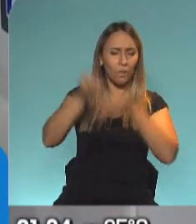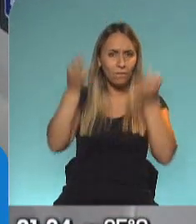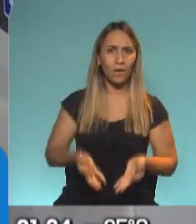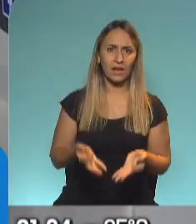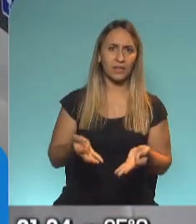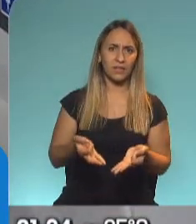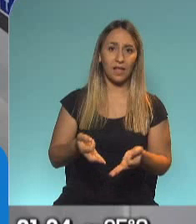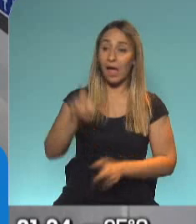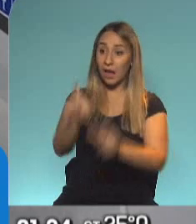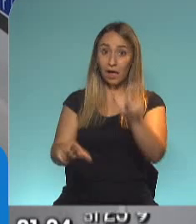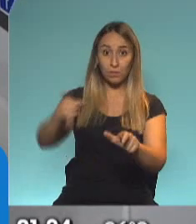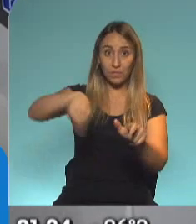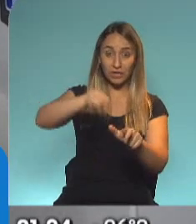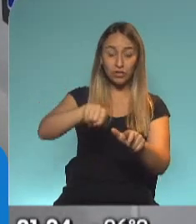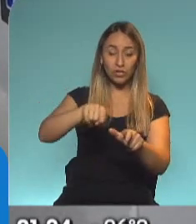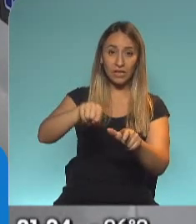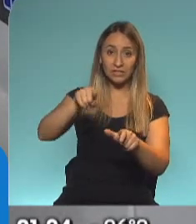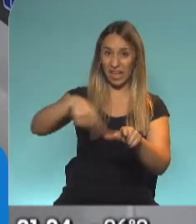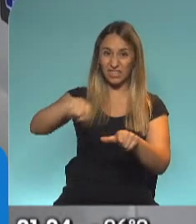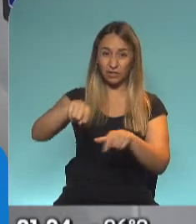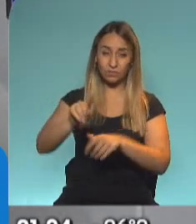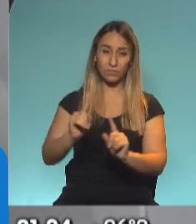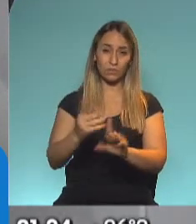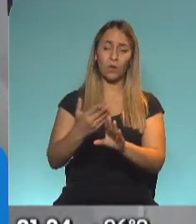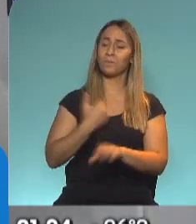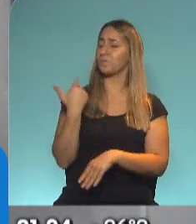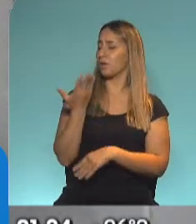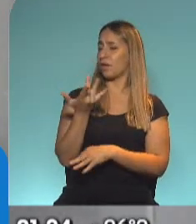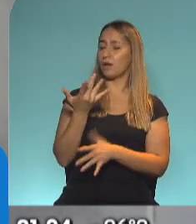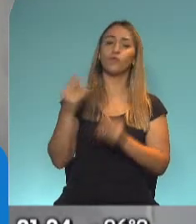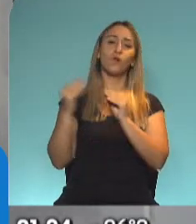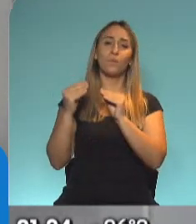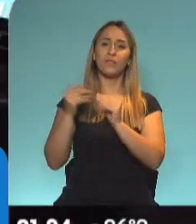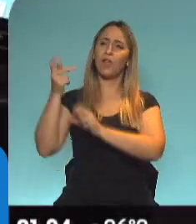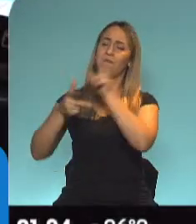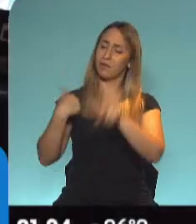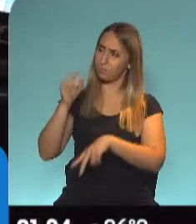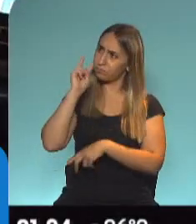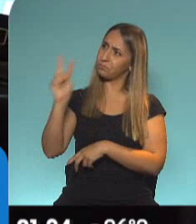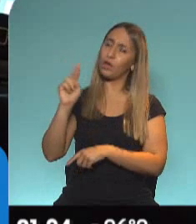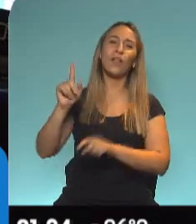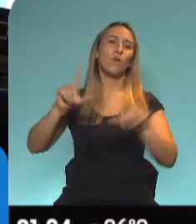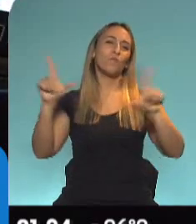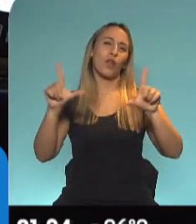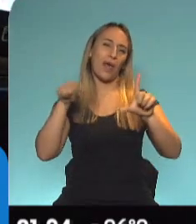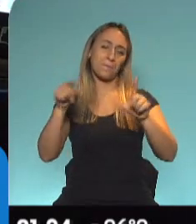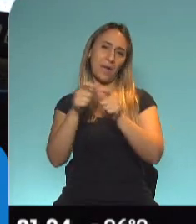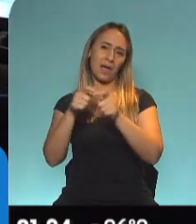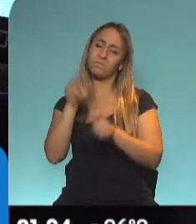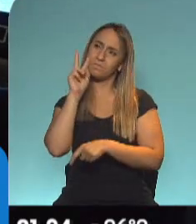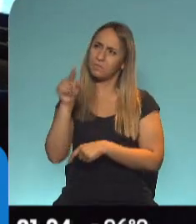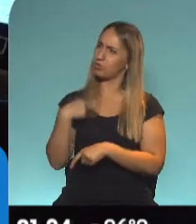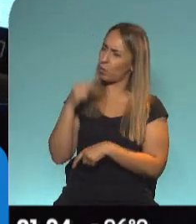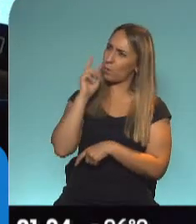seriamente a las personas que, como escuchaba hoy a un colega decir en un programa, va a